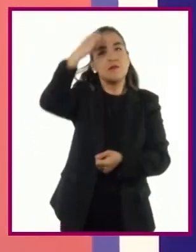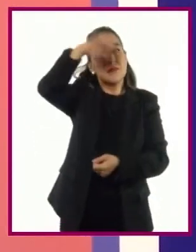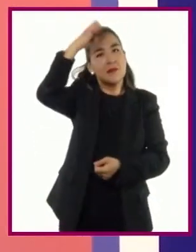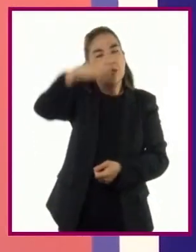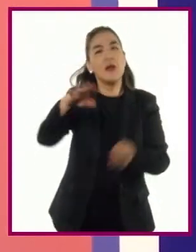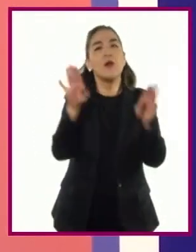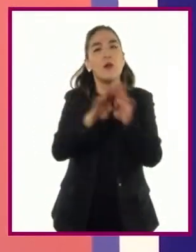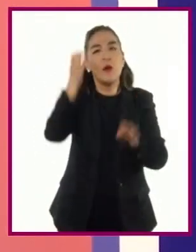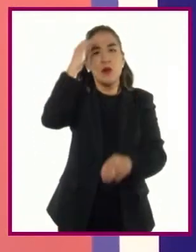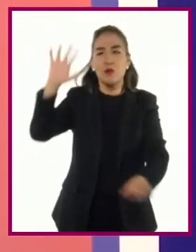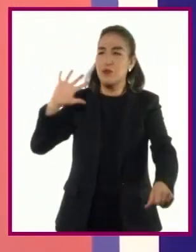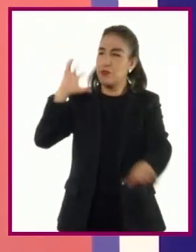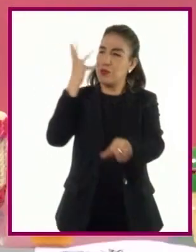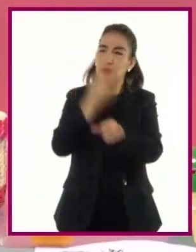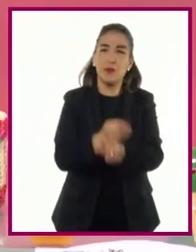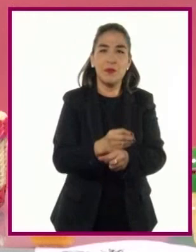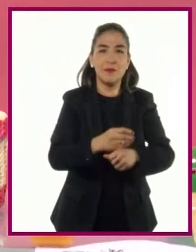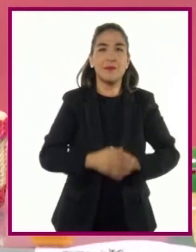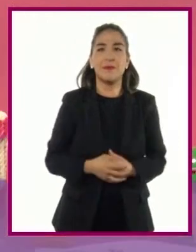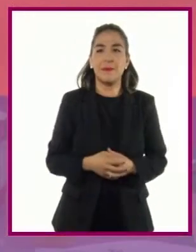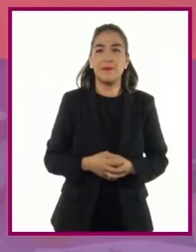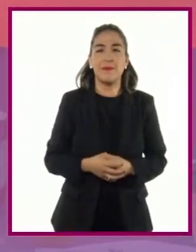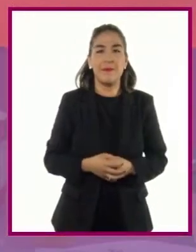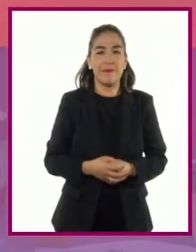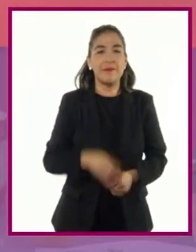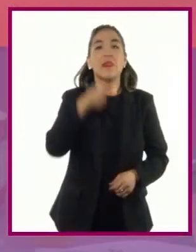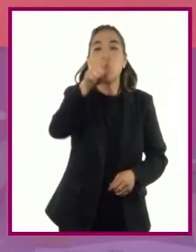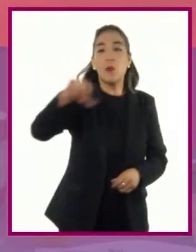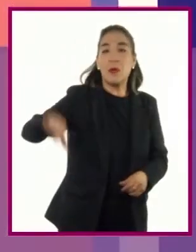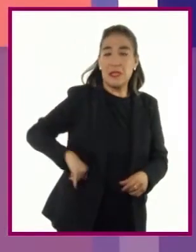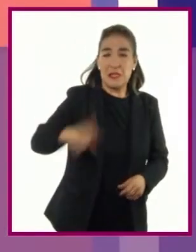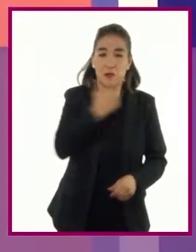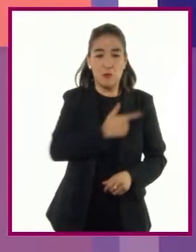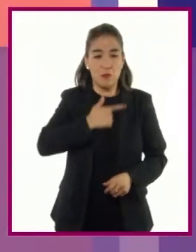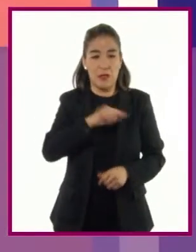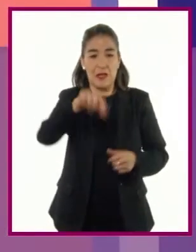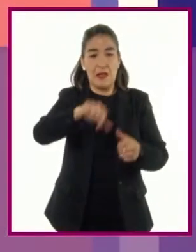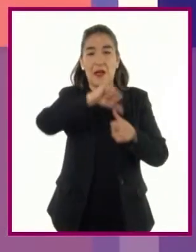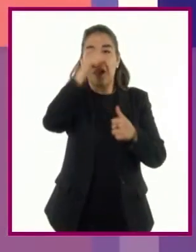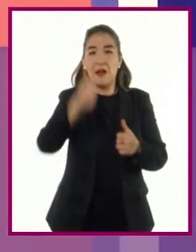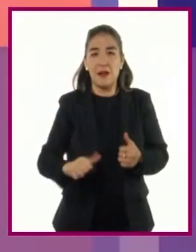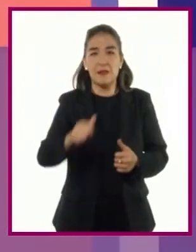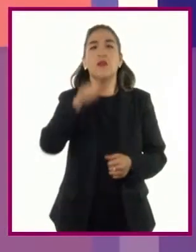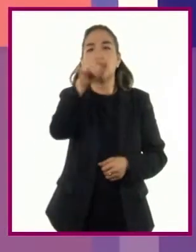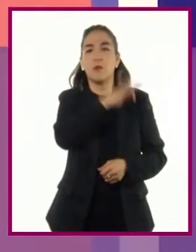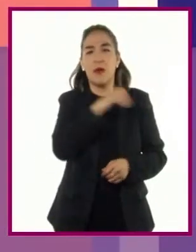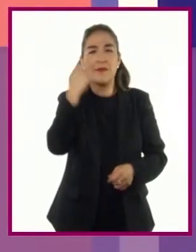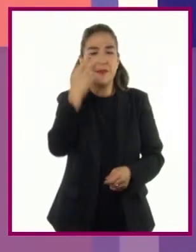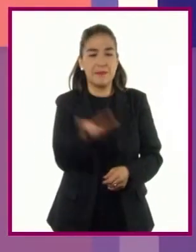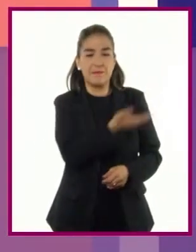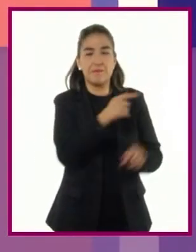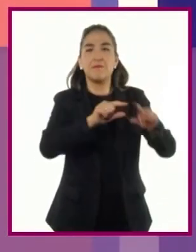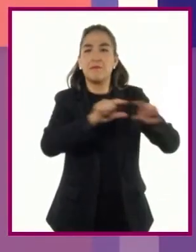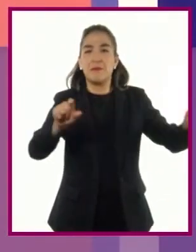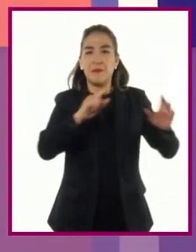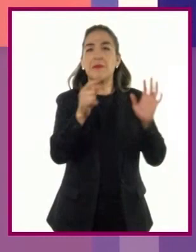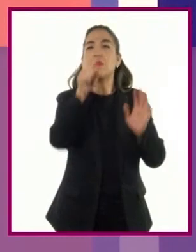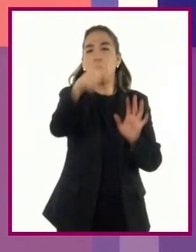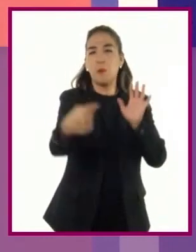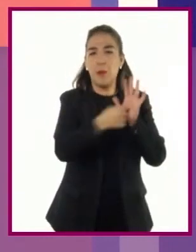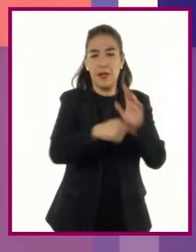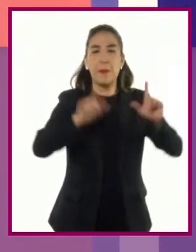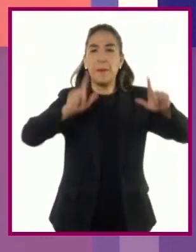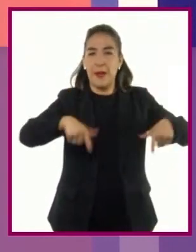adquirido a lo largo del tiempo. Si les interesan las artes, les presentamos la siguiente dirección electrónica, en la que